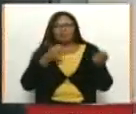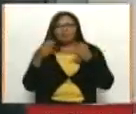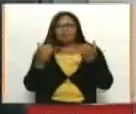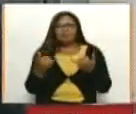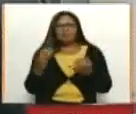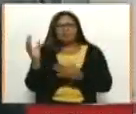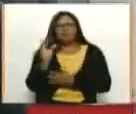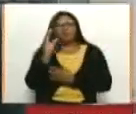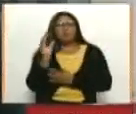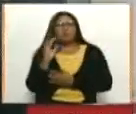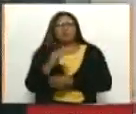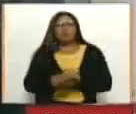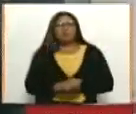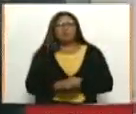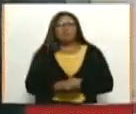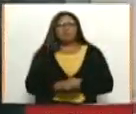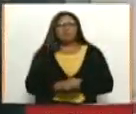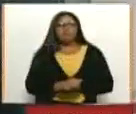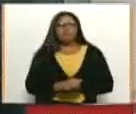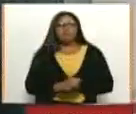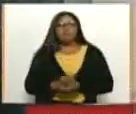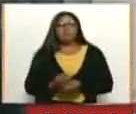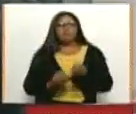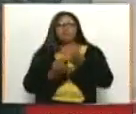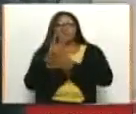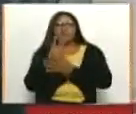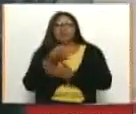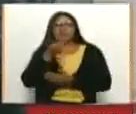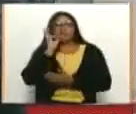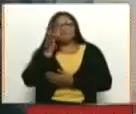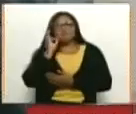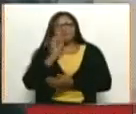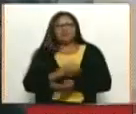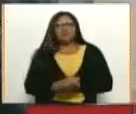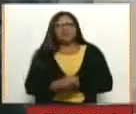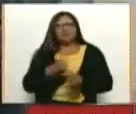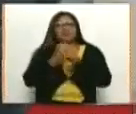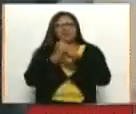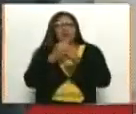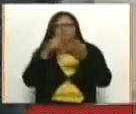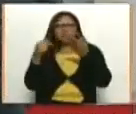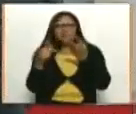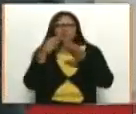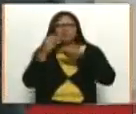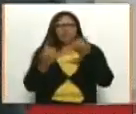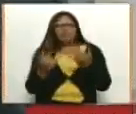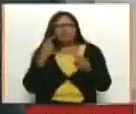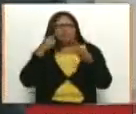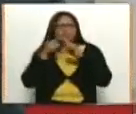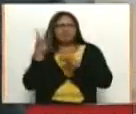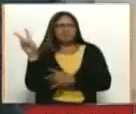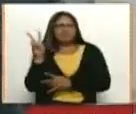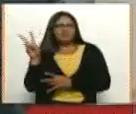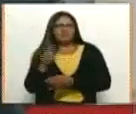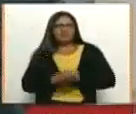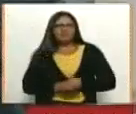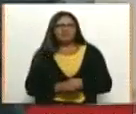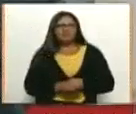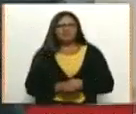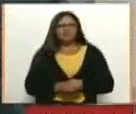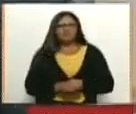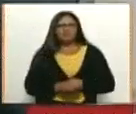Colombia flores y café, pero todo lo que es ropa, todo lo que genera y produce empleo dentro de Colombia, tiene como destino Venezuela, entre